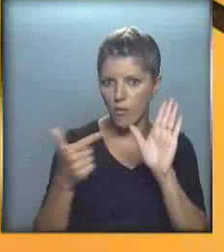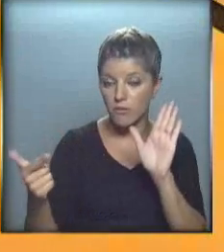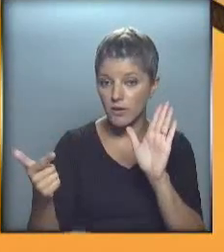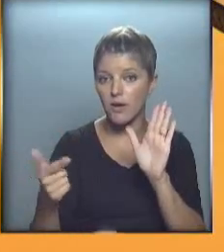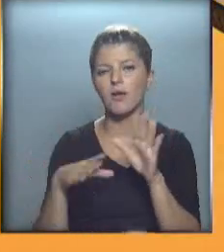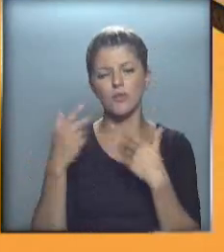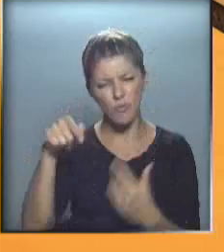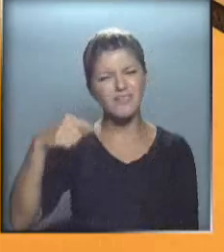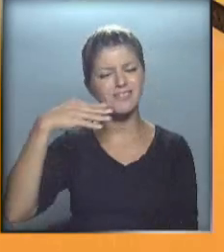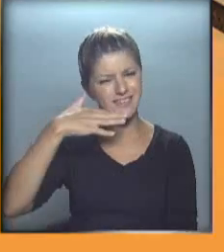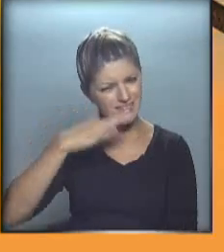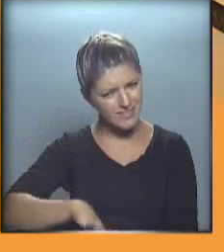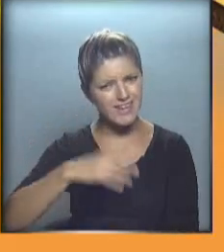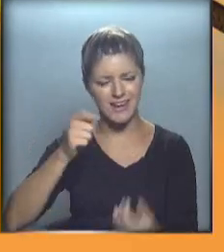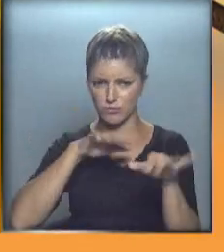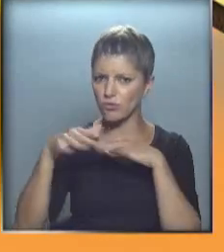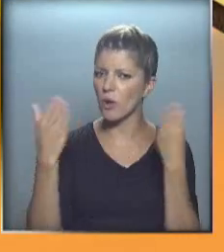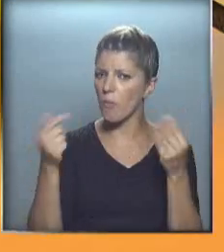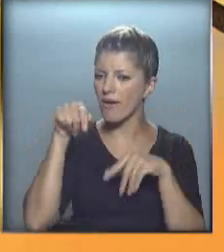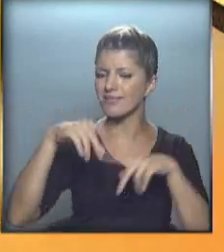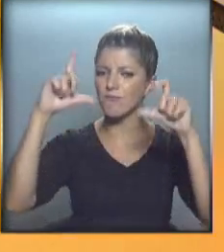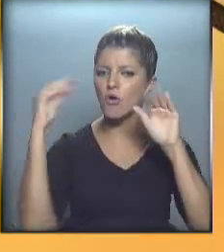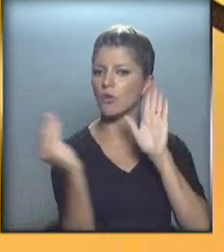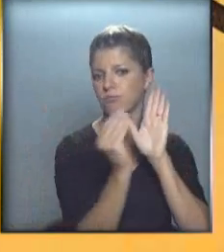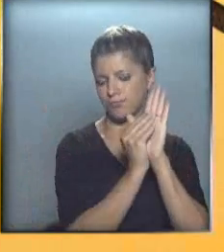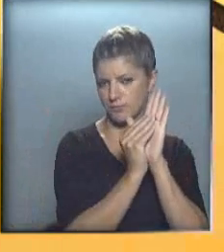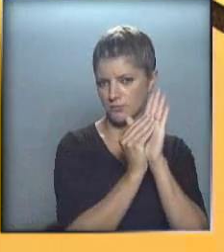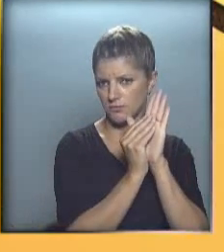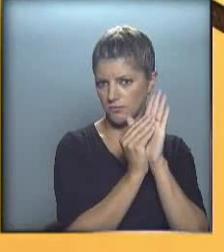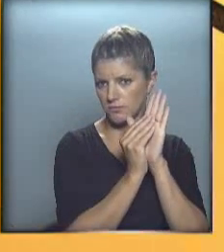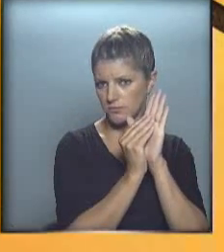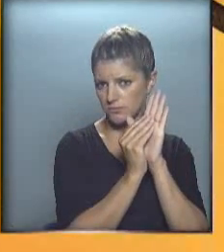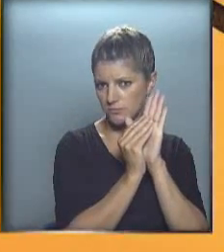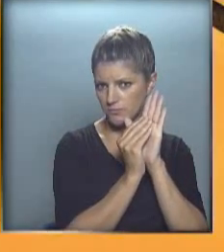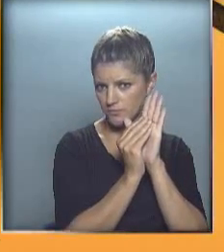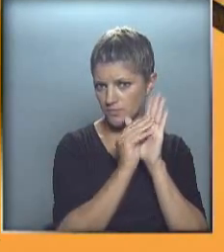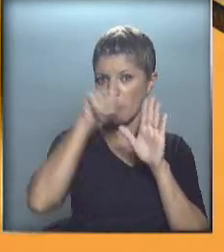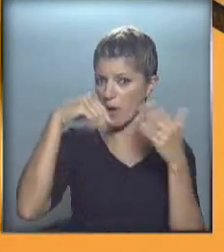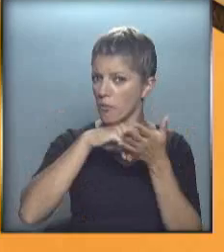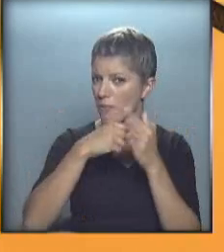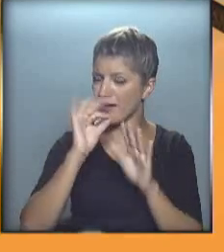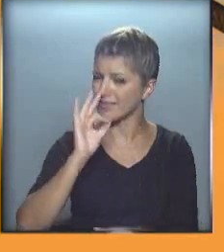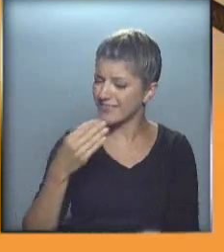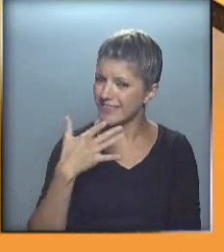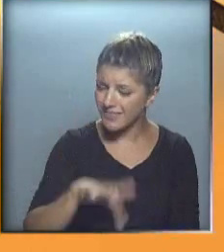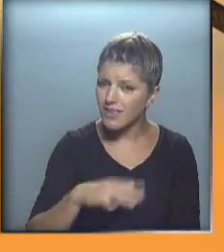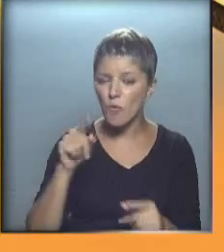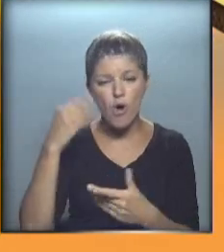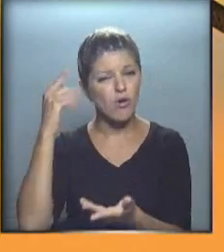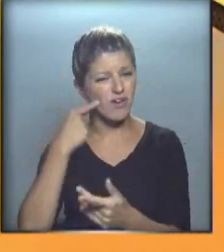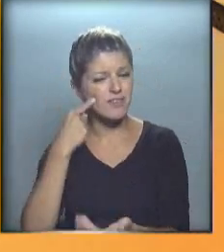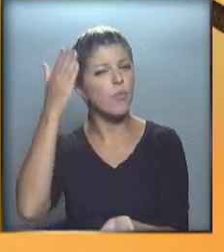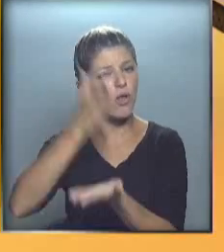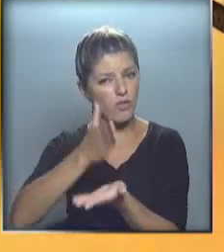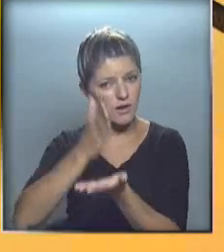es consciente del daño que pueden causar este tipo de atribuciones en las redes sociales? ¿Cuánto conocemos acerca de los derechos que